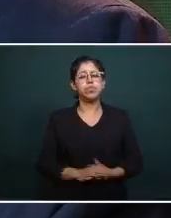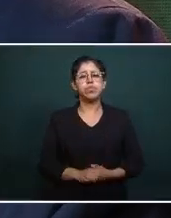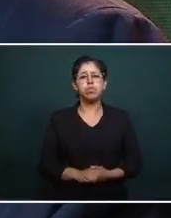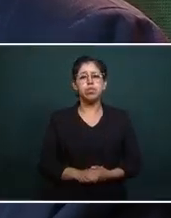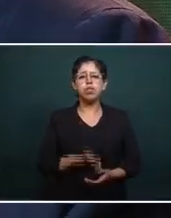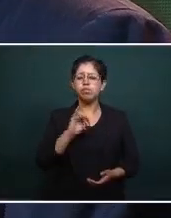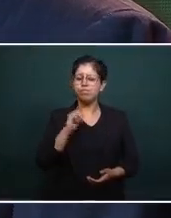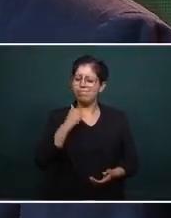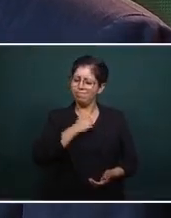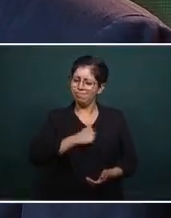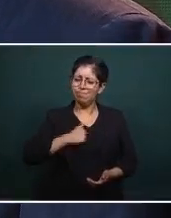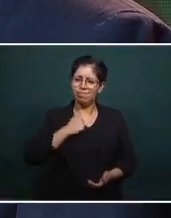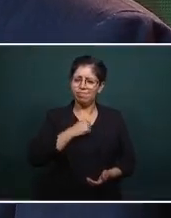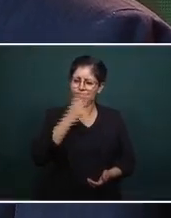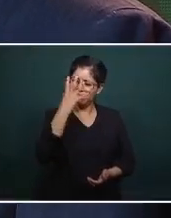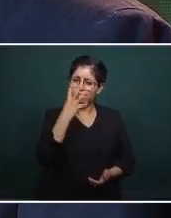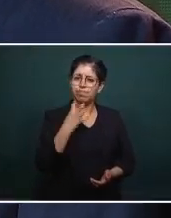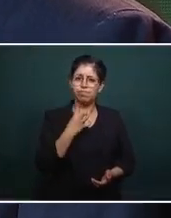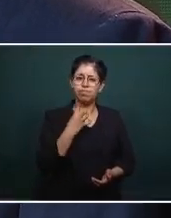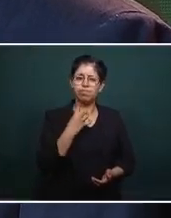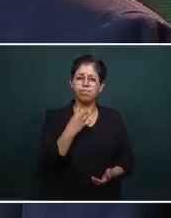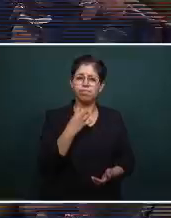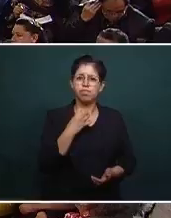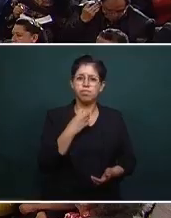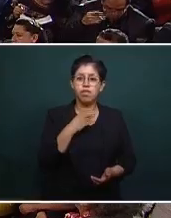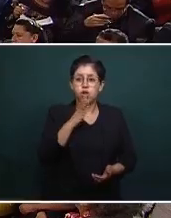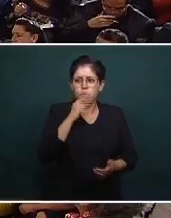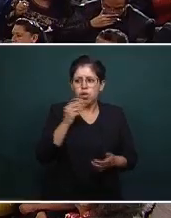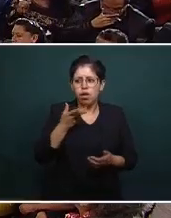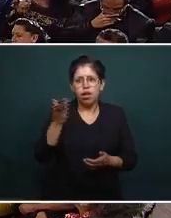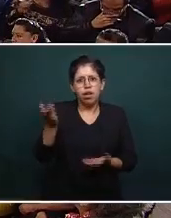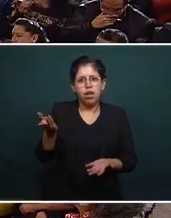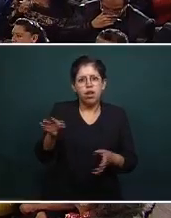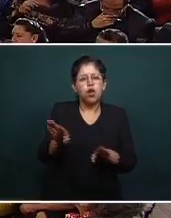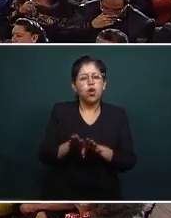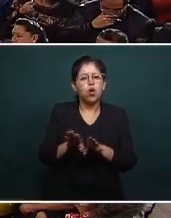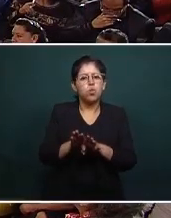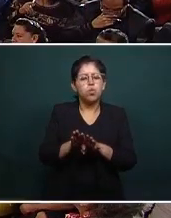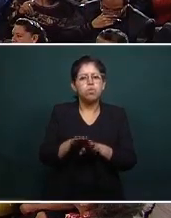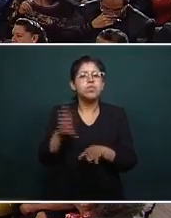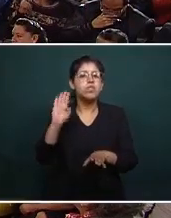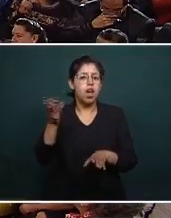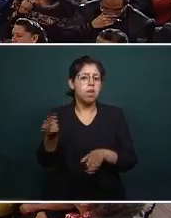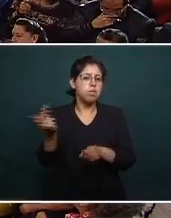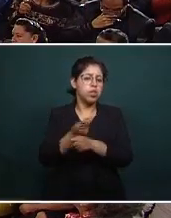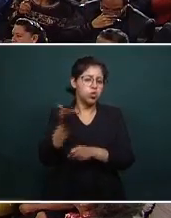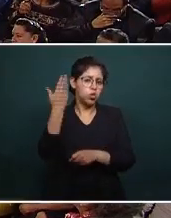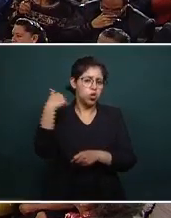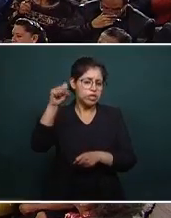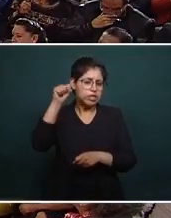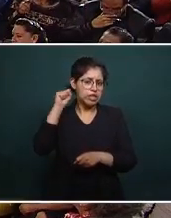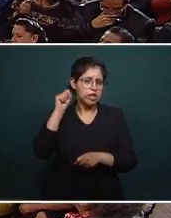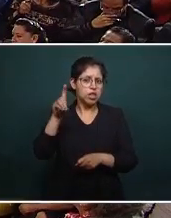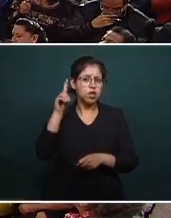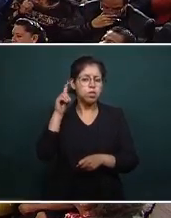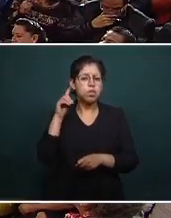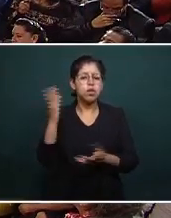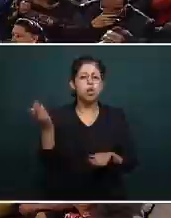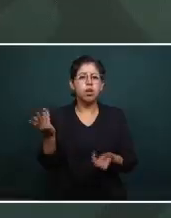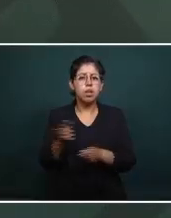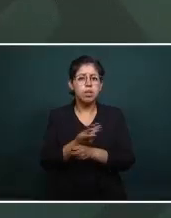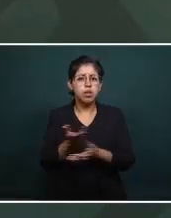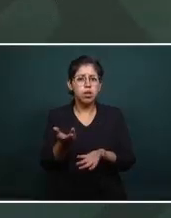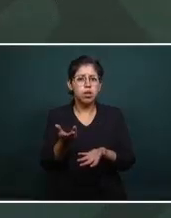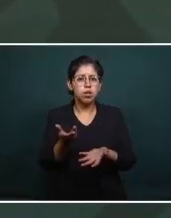del dolor, de la indignación que se tiene por estos hechos, no queremos